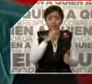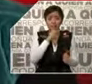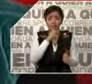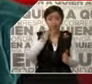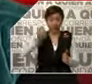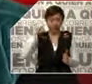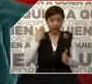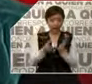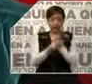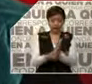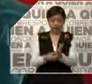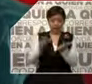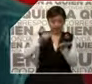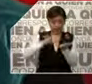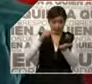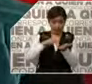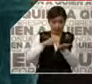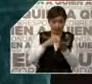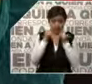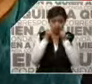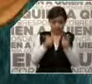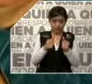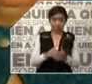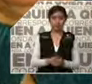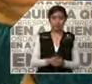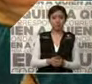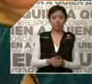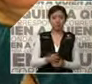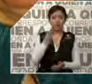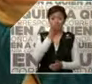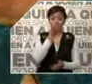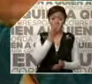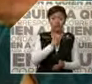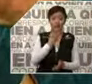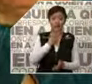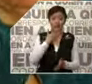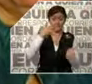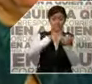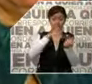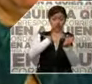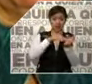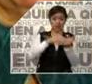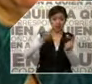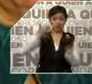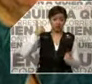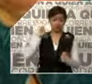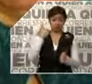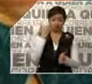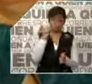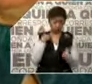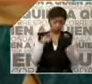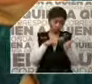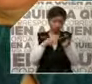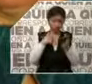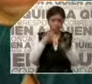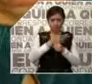dejado pendientes. Y entre ellos, hasta ahora, hasta hace poco tiempo, que hemos